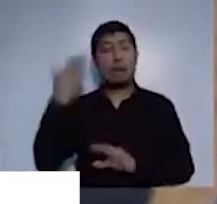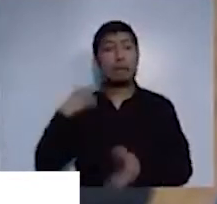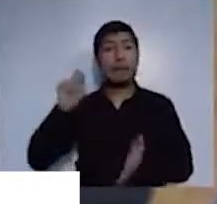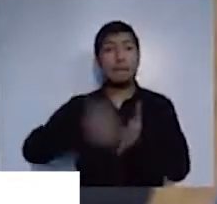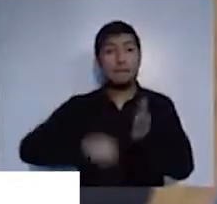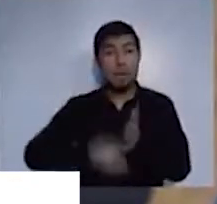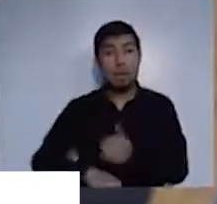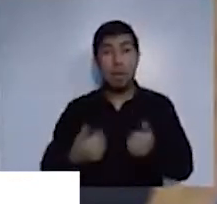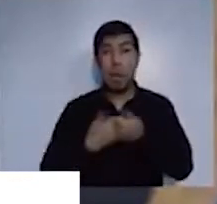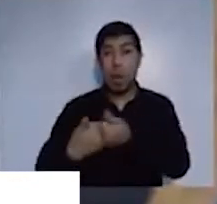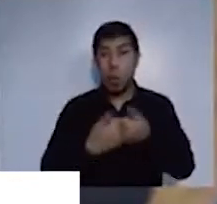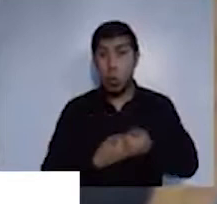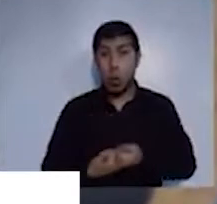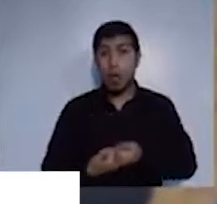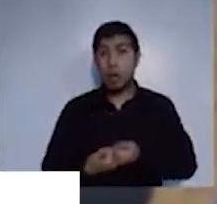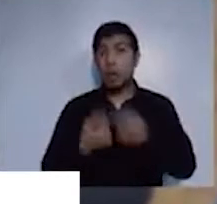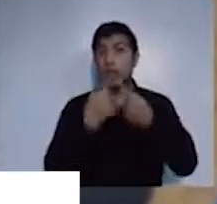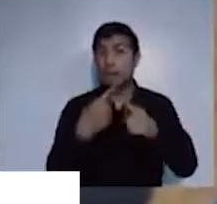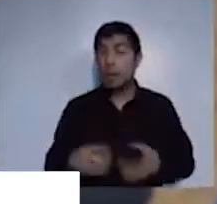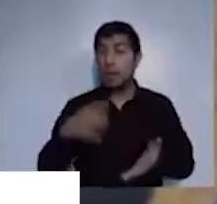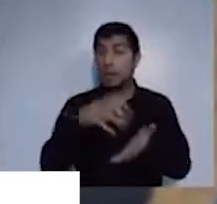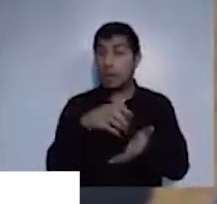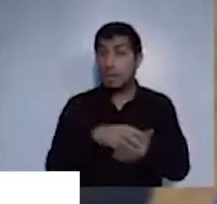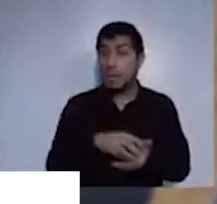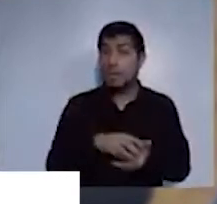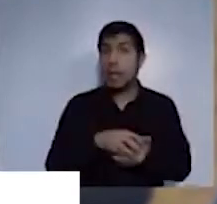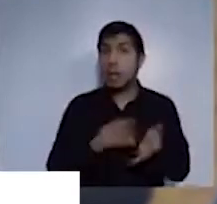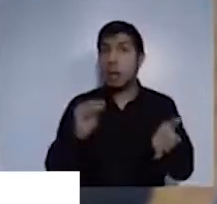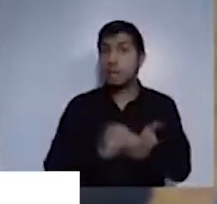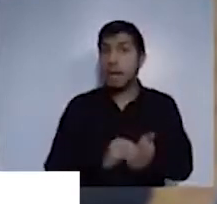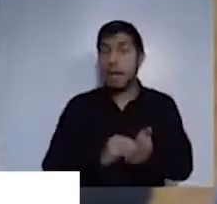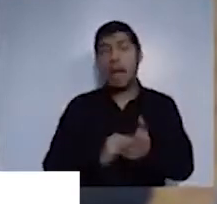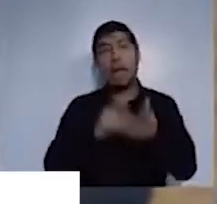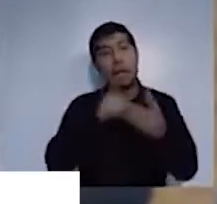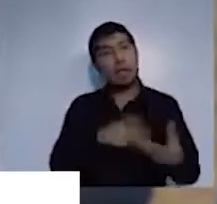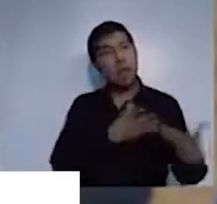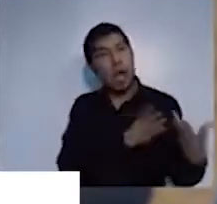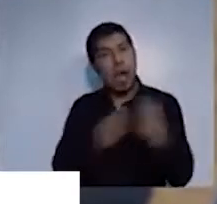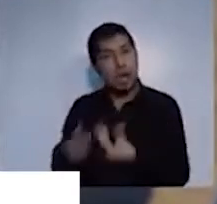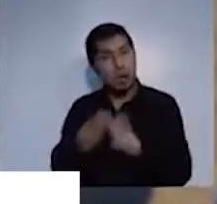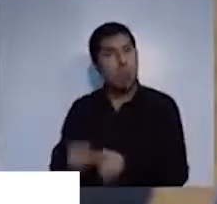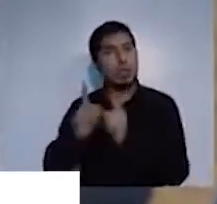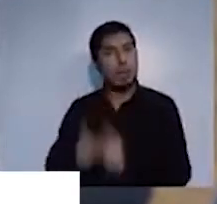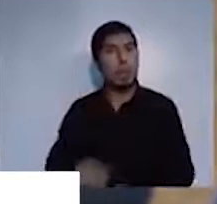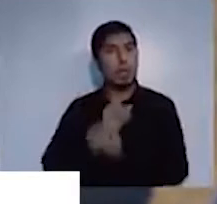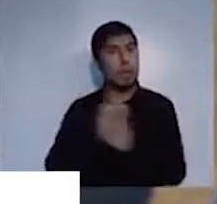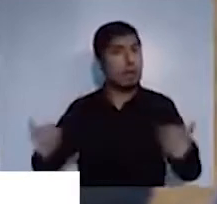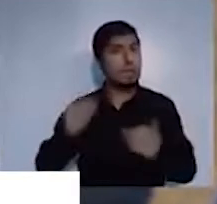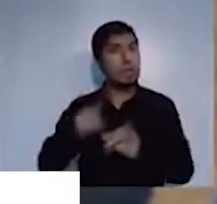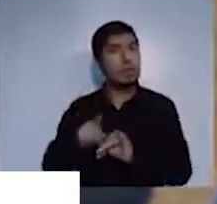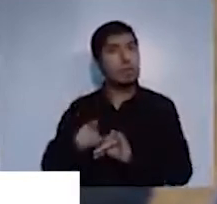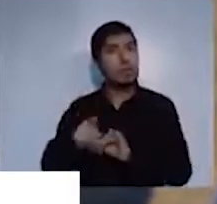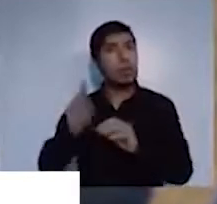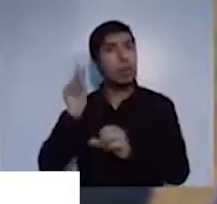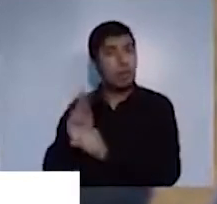conjuntamente el acta con las distintas cámaras empresarias y con los gremios, donde se han comprometido a colaborar también en la difusión de los protocolos y